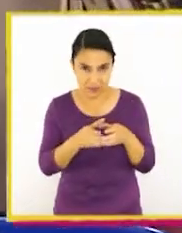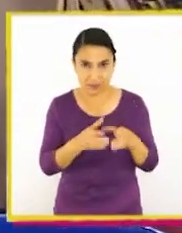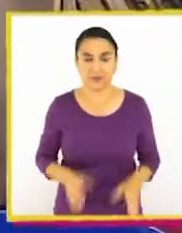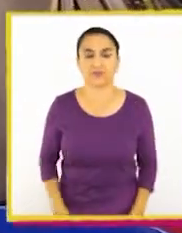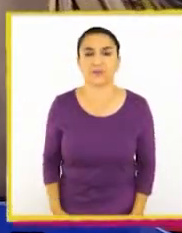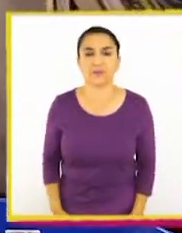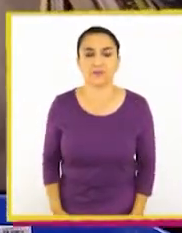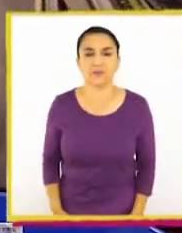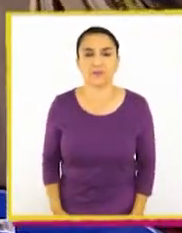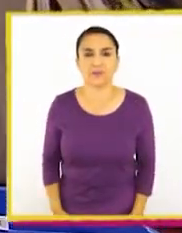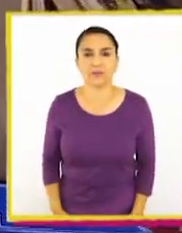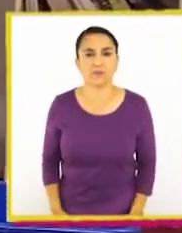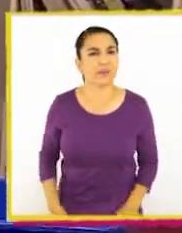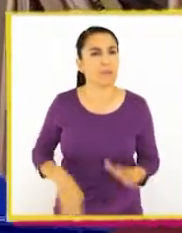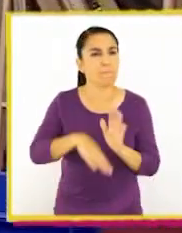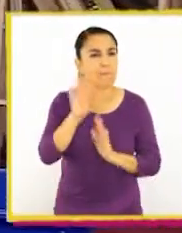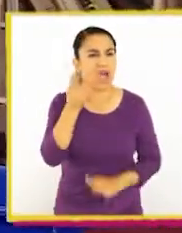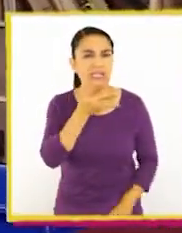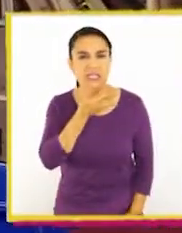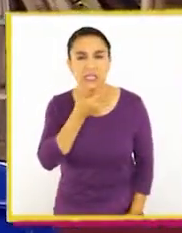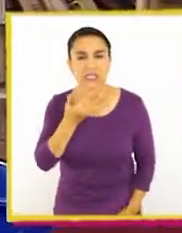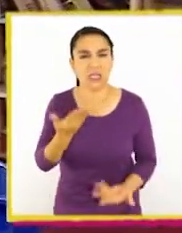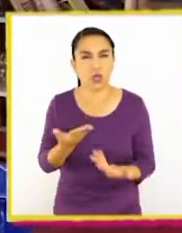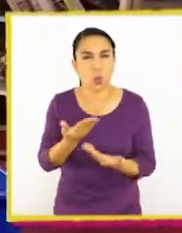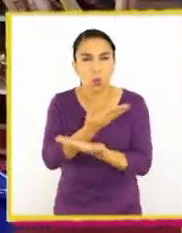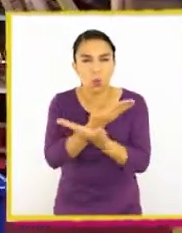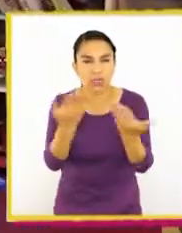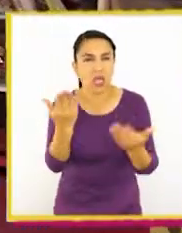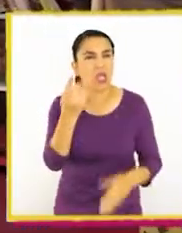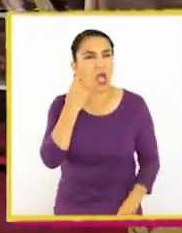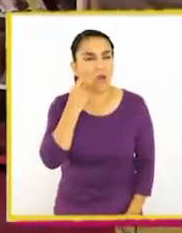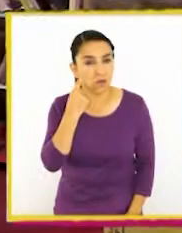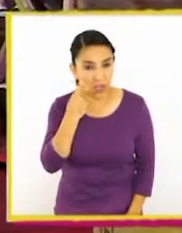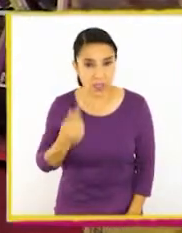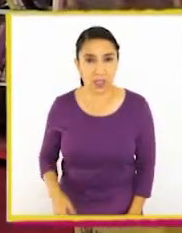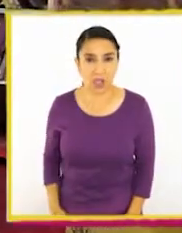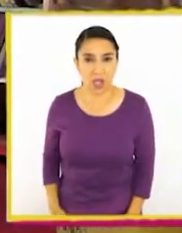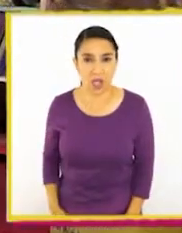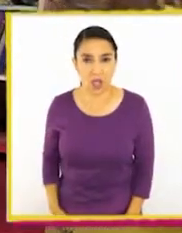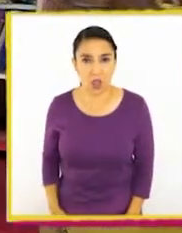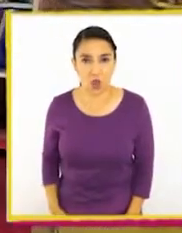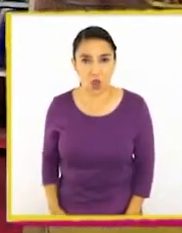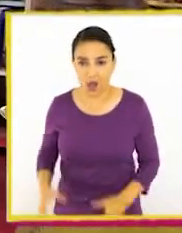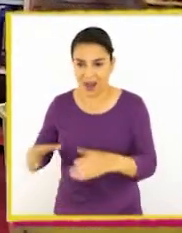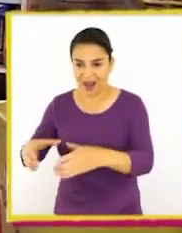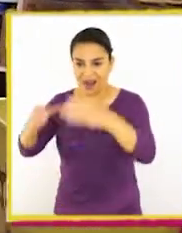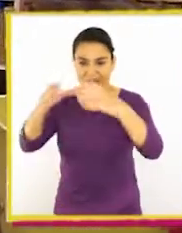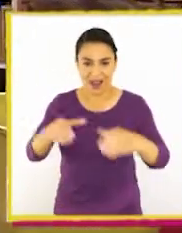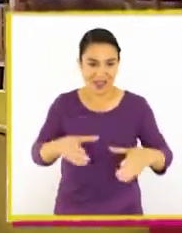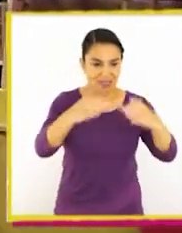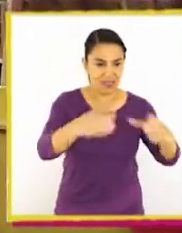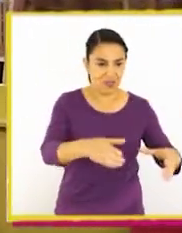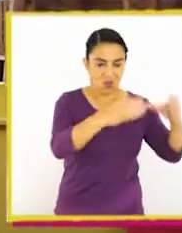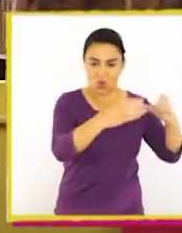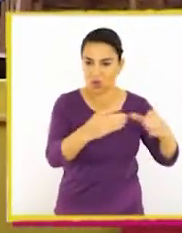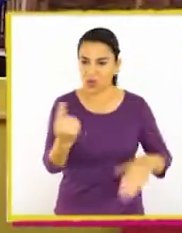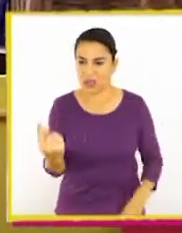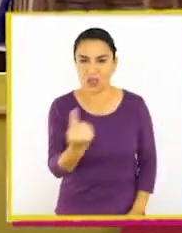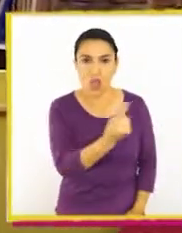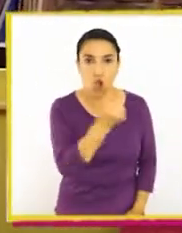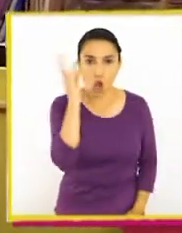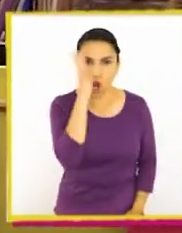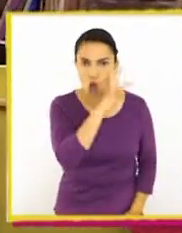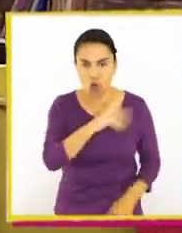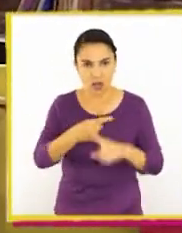residuos. Para que sea mucho más sencillo, ¿se han fijado que cada uno de los contenedores tiene un color diferente